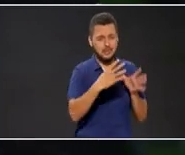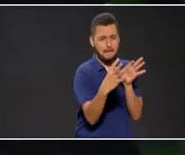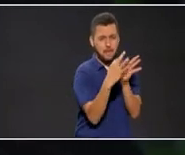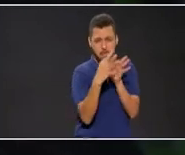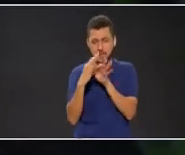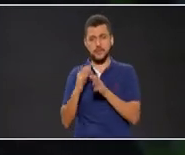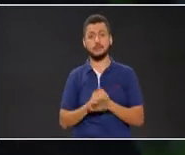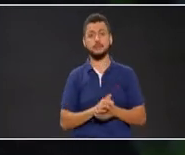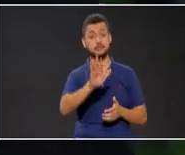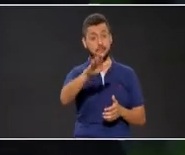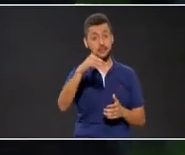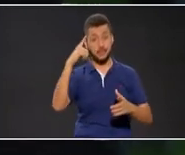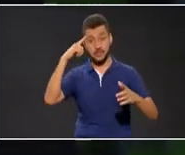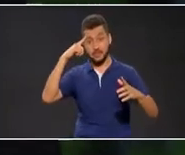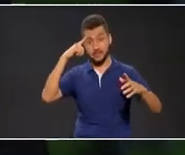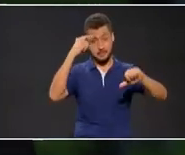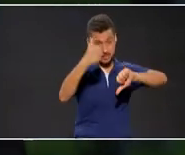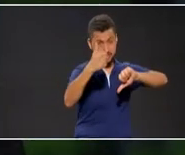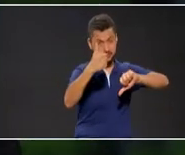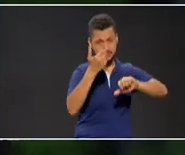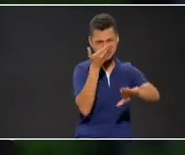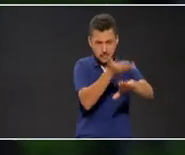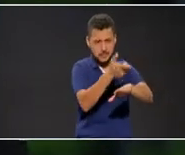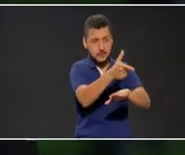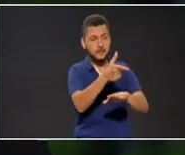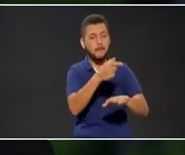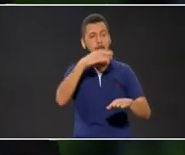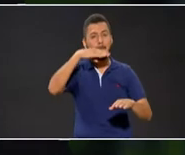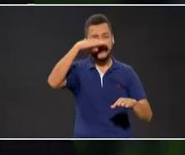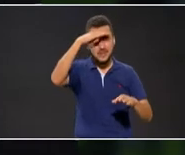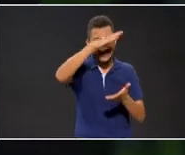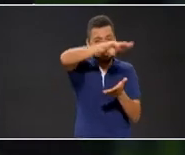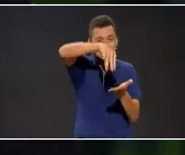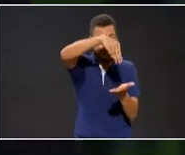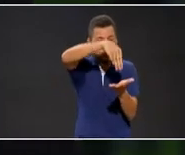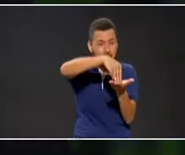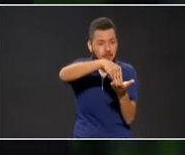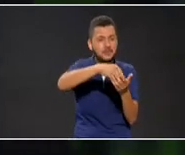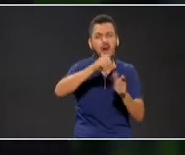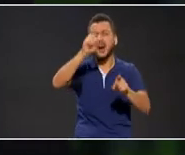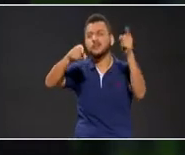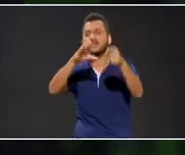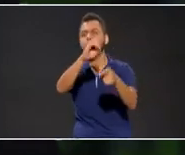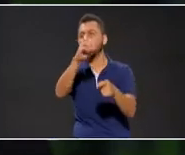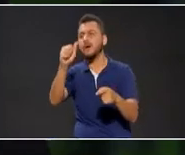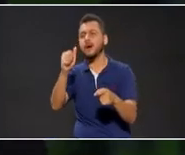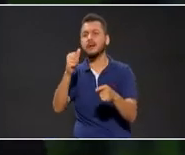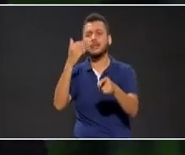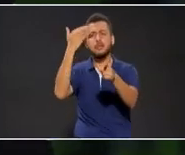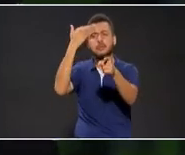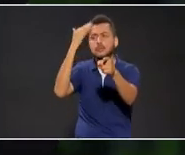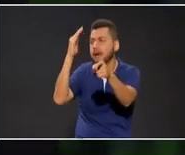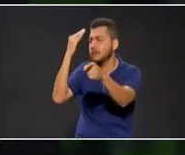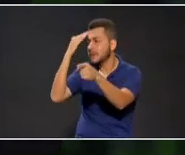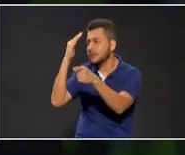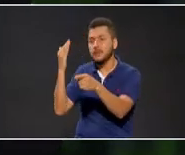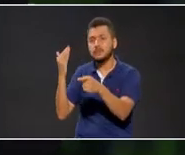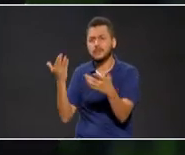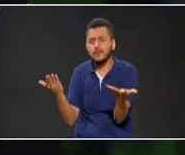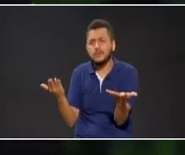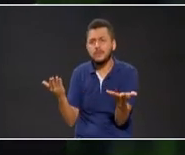un reto para telemedellín y es que como la gente en los barrios aún está fría y no sabe por quién decidirse un debate medellín